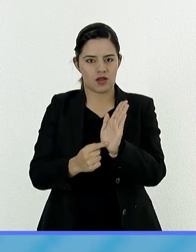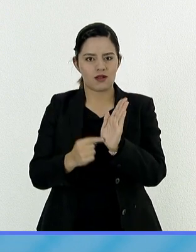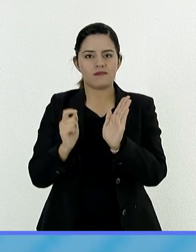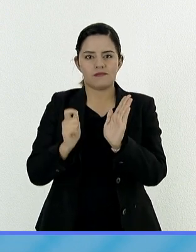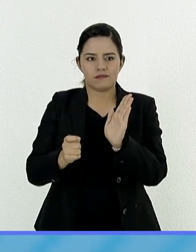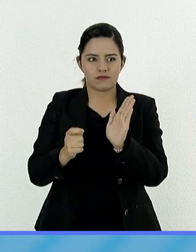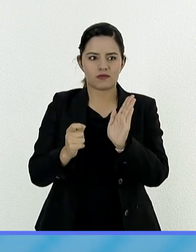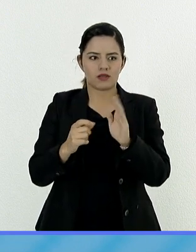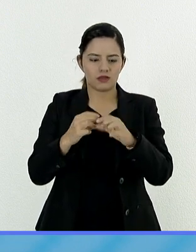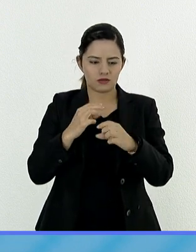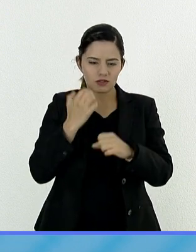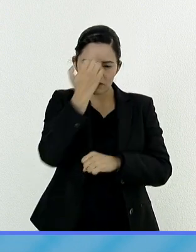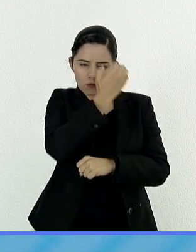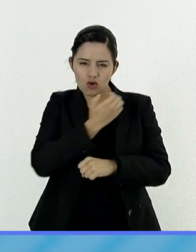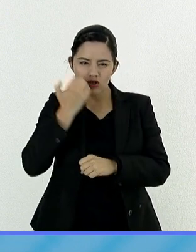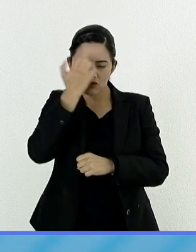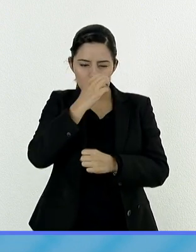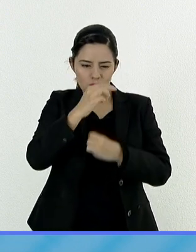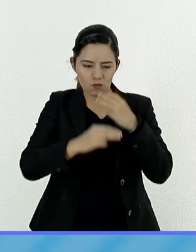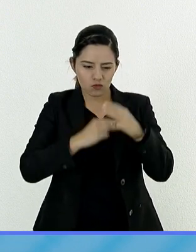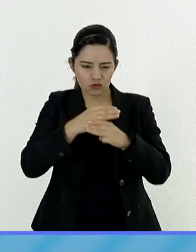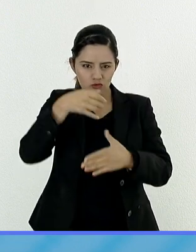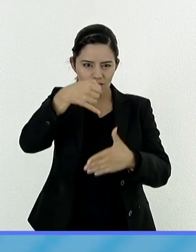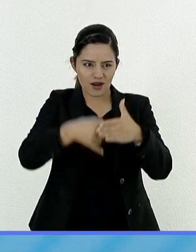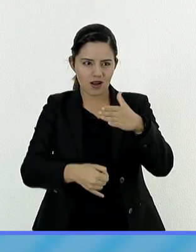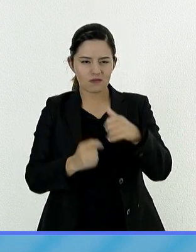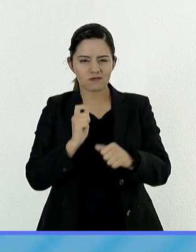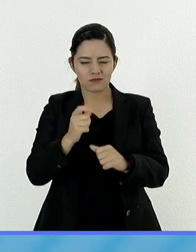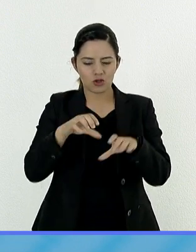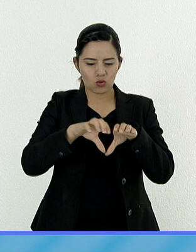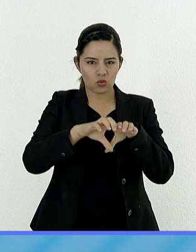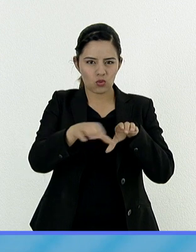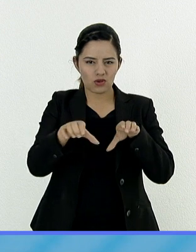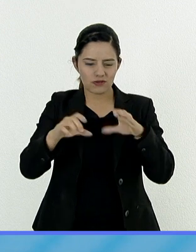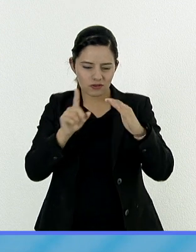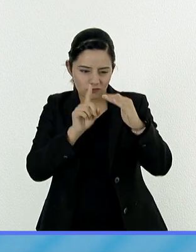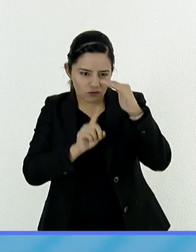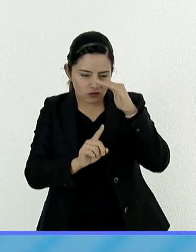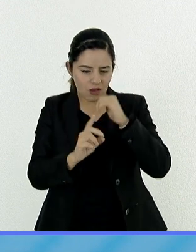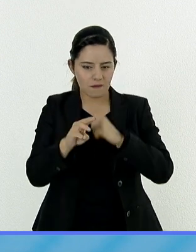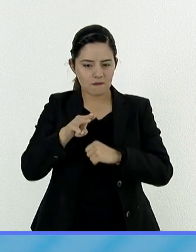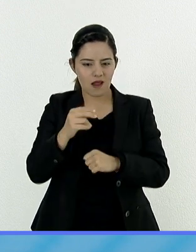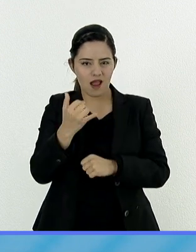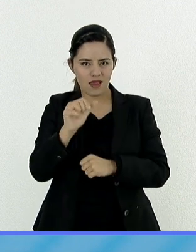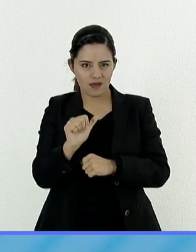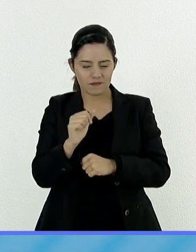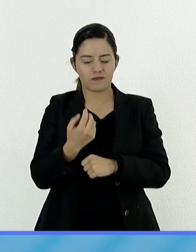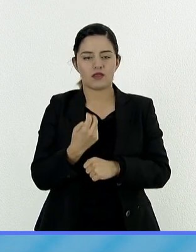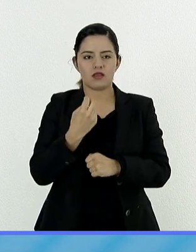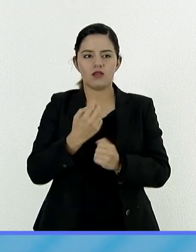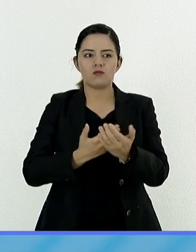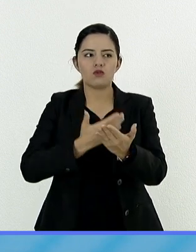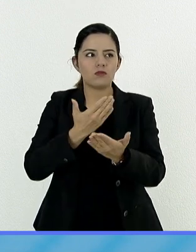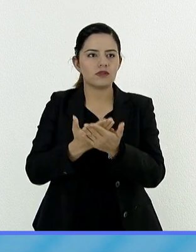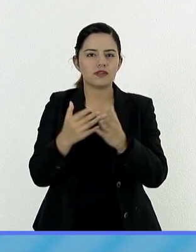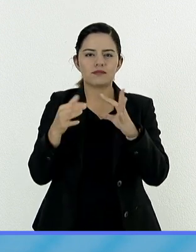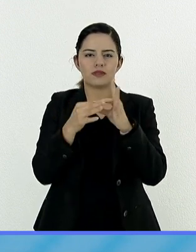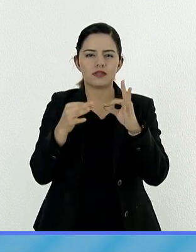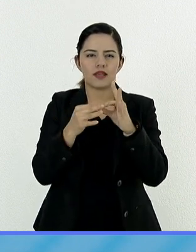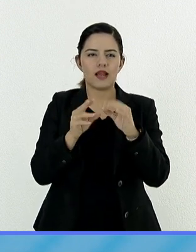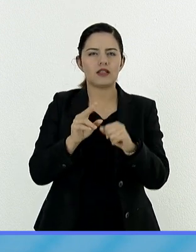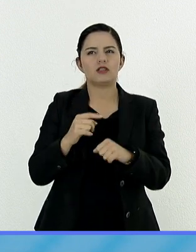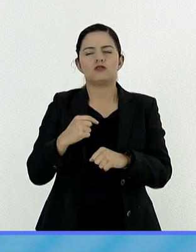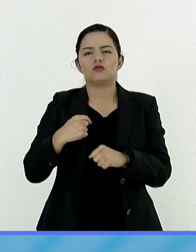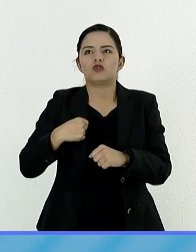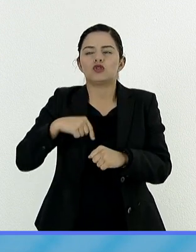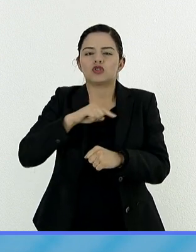subterráneo y no exploraciones en las cuevas mayas por ejemplo porque estamos proponiendo teórica y metodológicamente aproximarnos